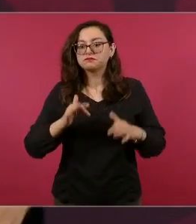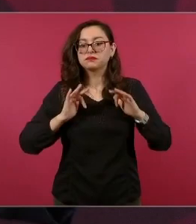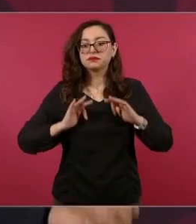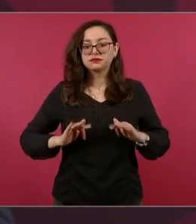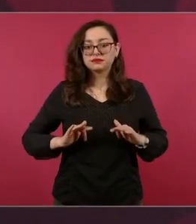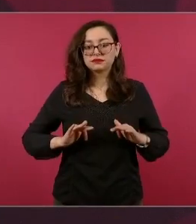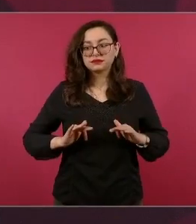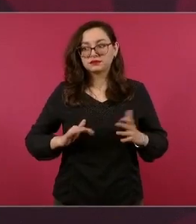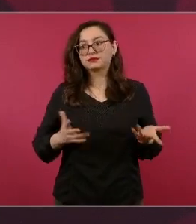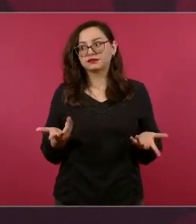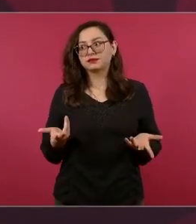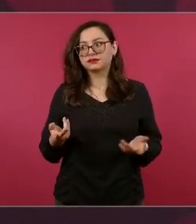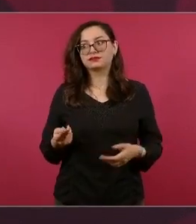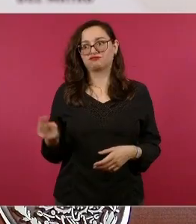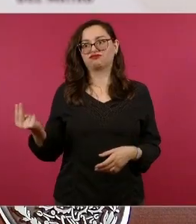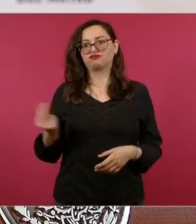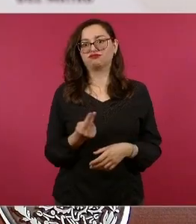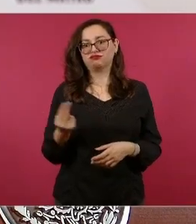pues que nadie sufra,